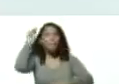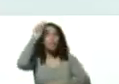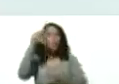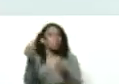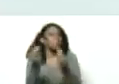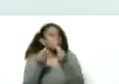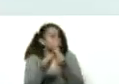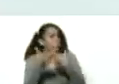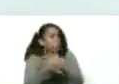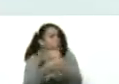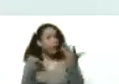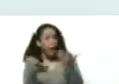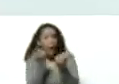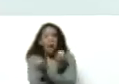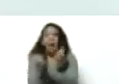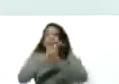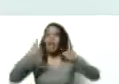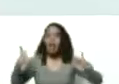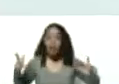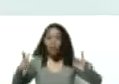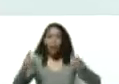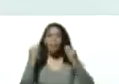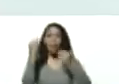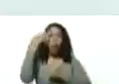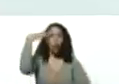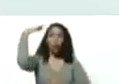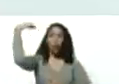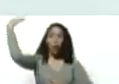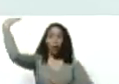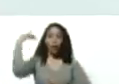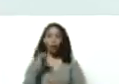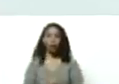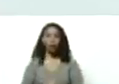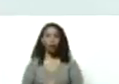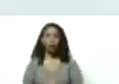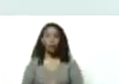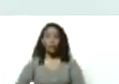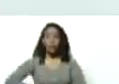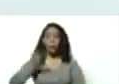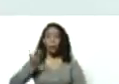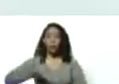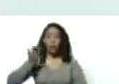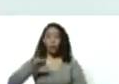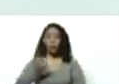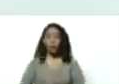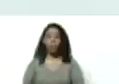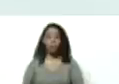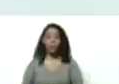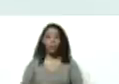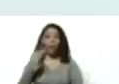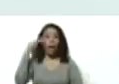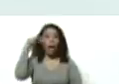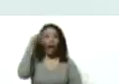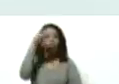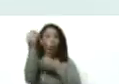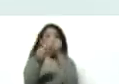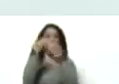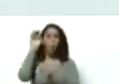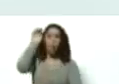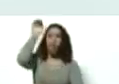la libertad, maestro para los sueños sublimes. Y visualizó la patria.